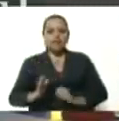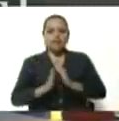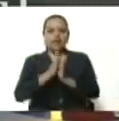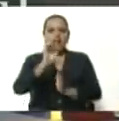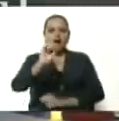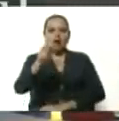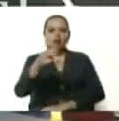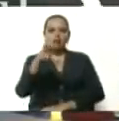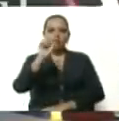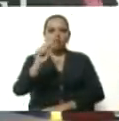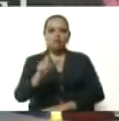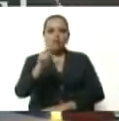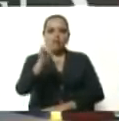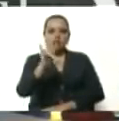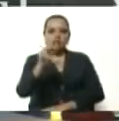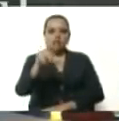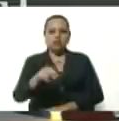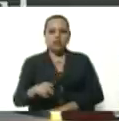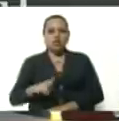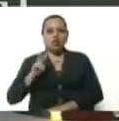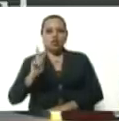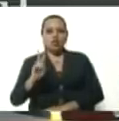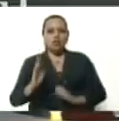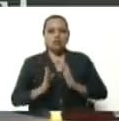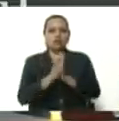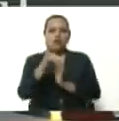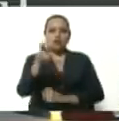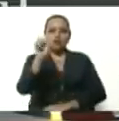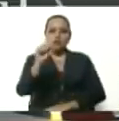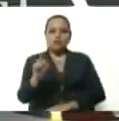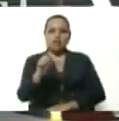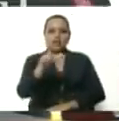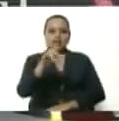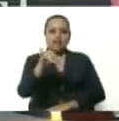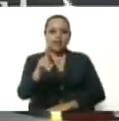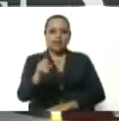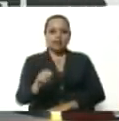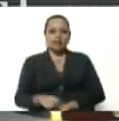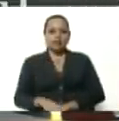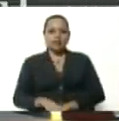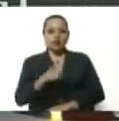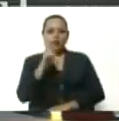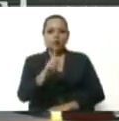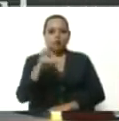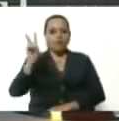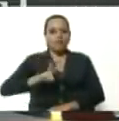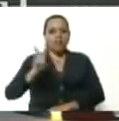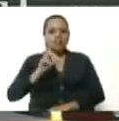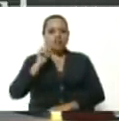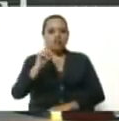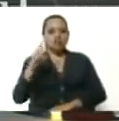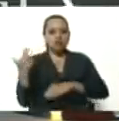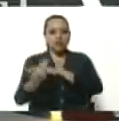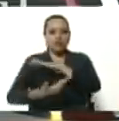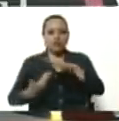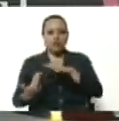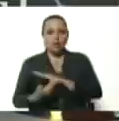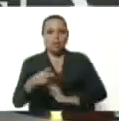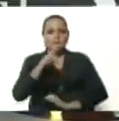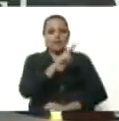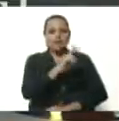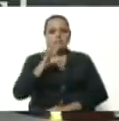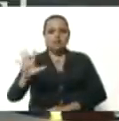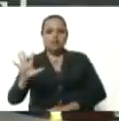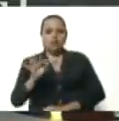Agustín, 2 en Santa Rosalía, 1 en el Valle y 1 en el Recreo. Son los 25